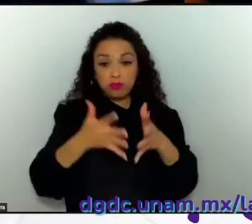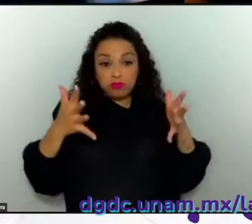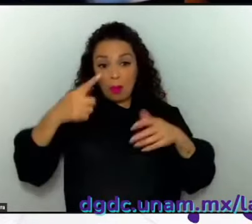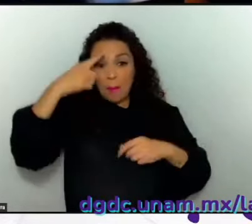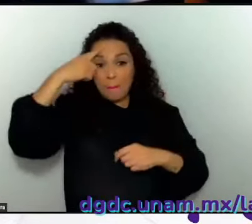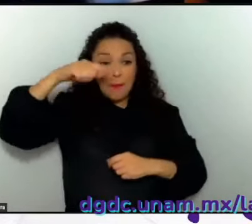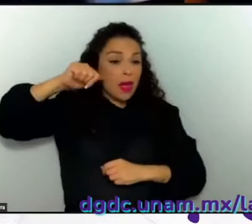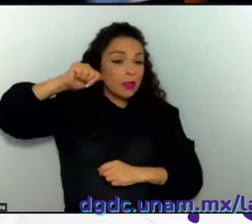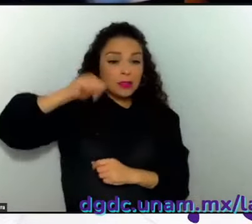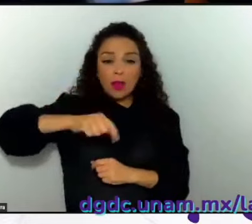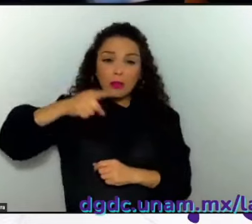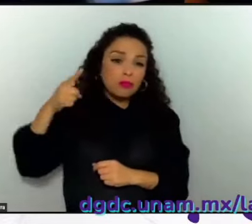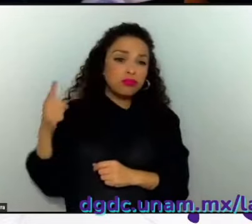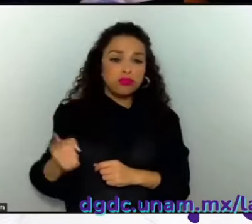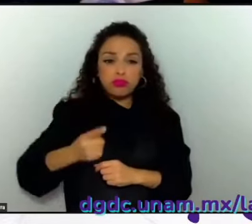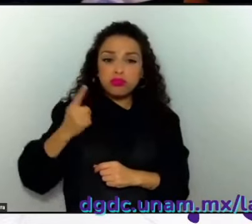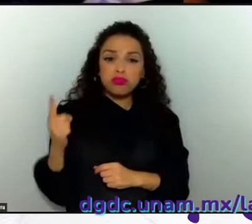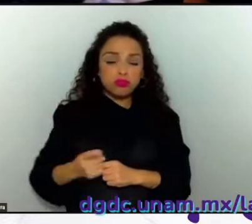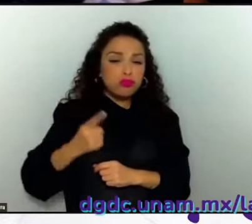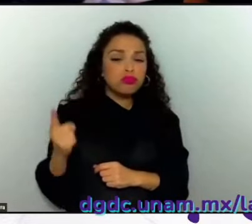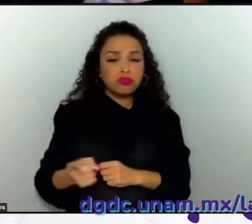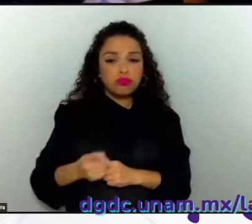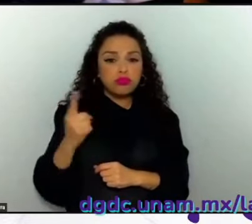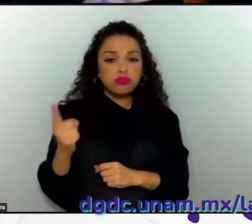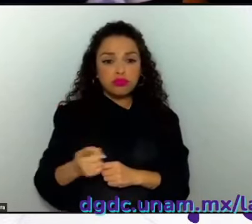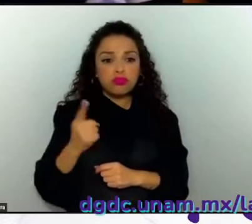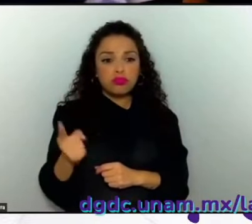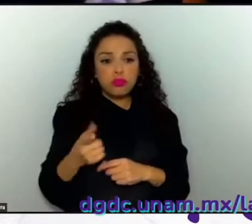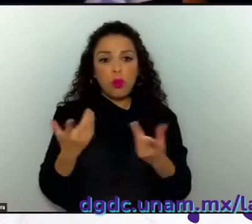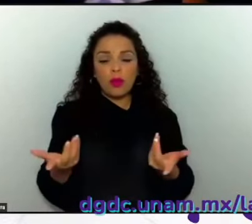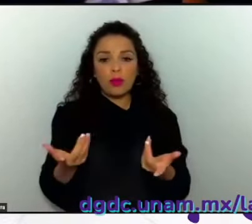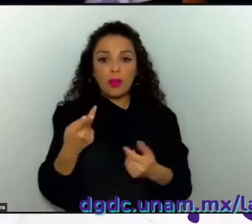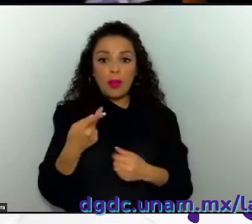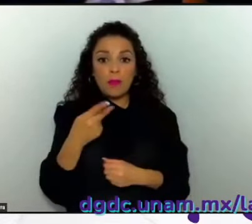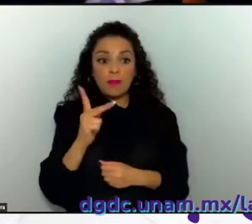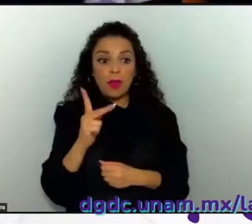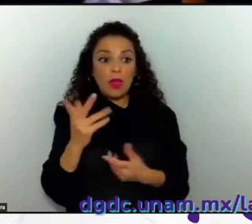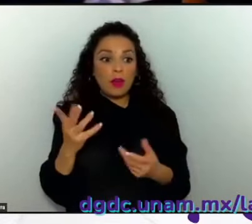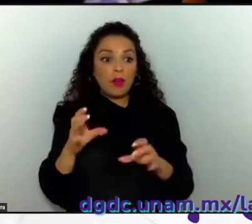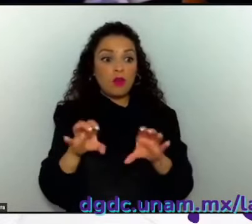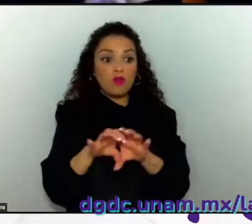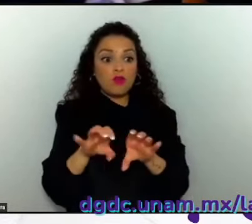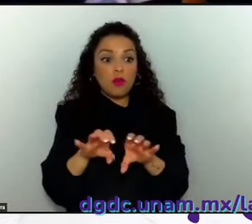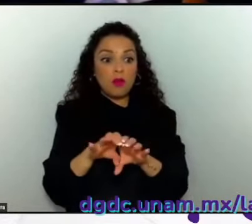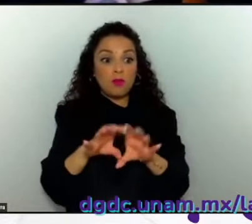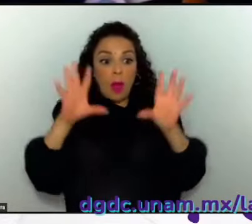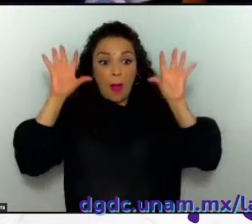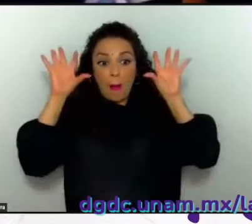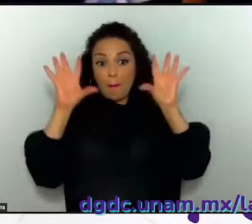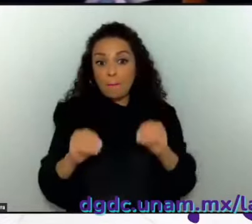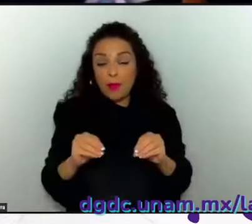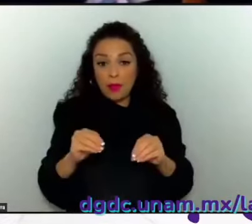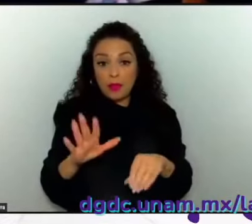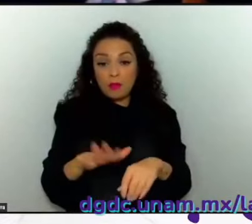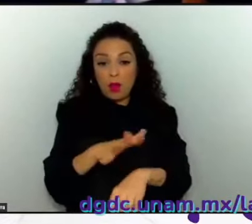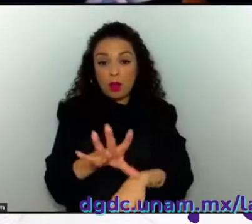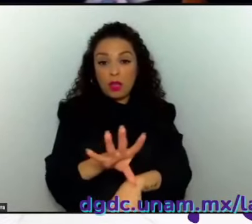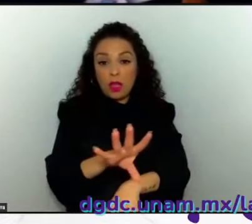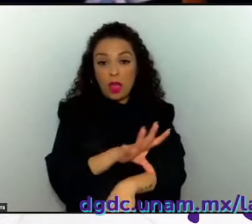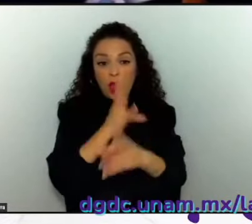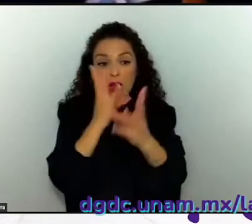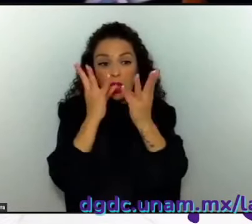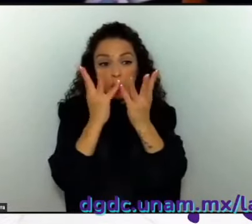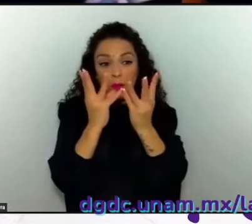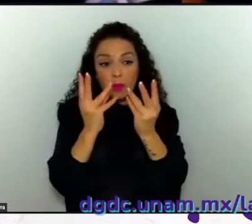ese caso, el universo lo que ocurriría es que de alguna forma acabaría apagándose, porque la energía iría diluyéndose, apagando cada